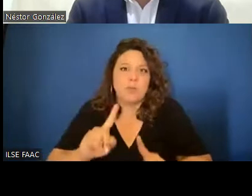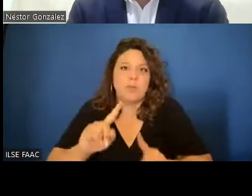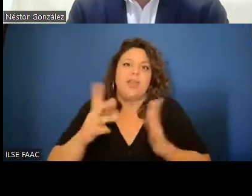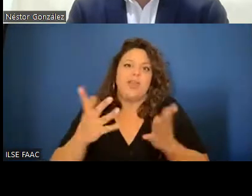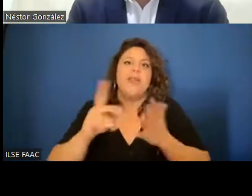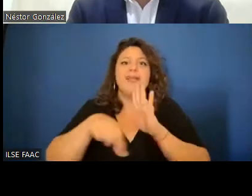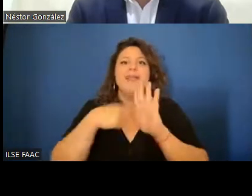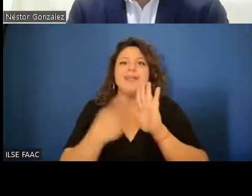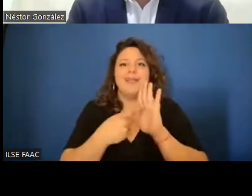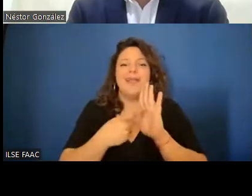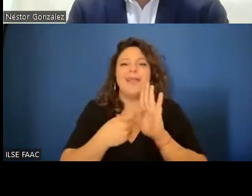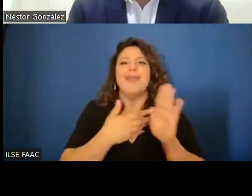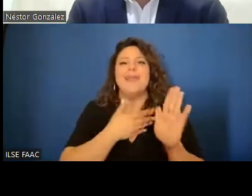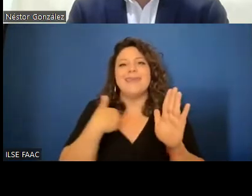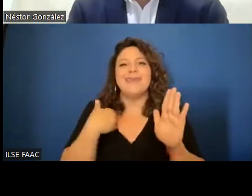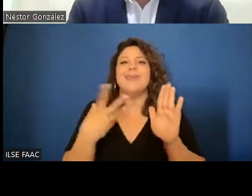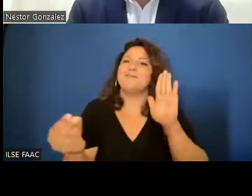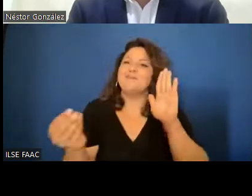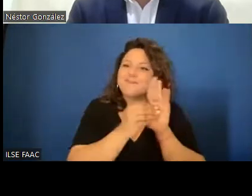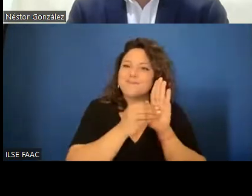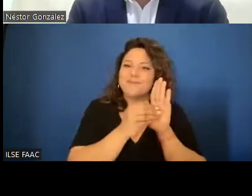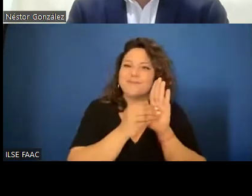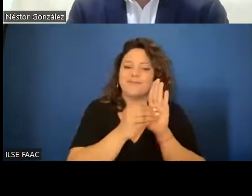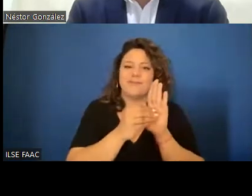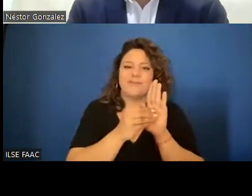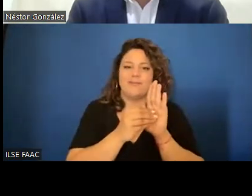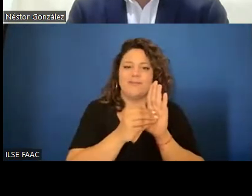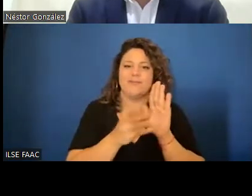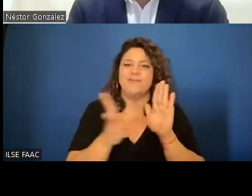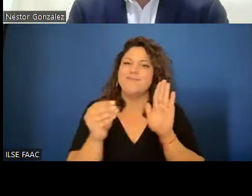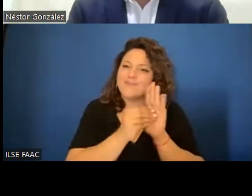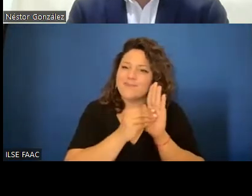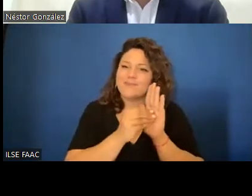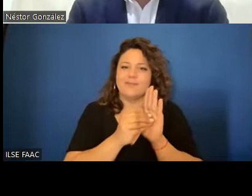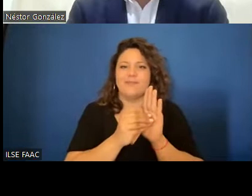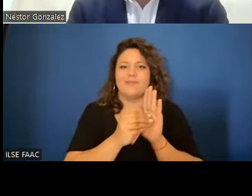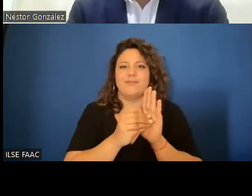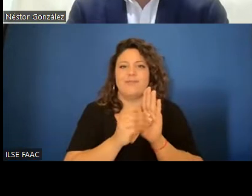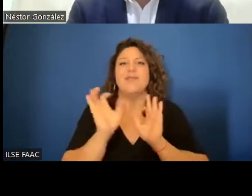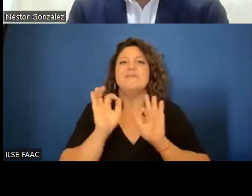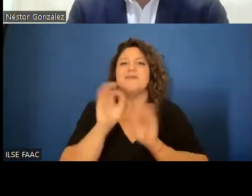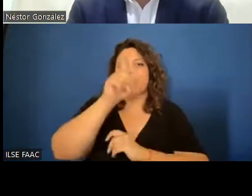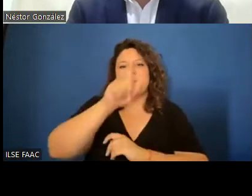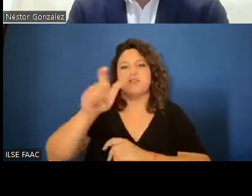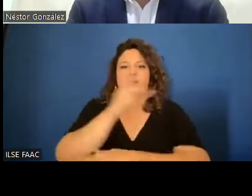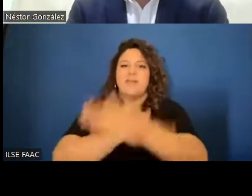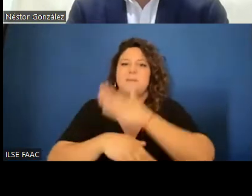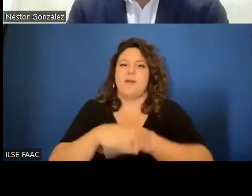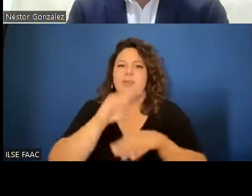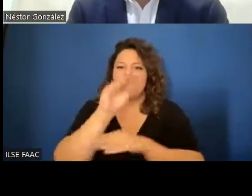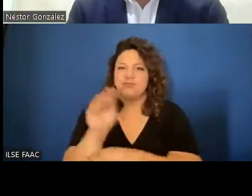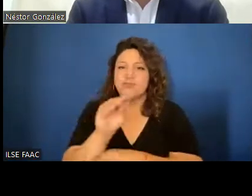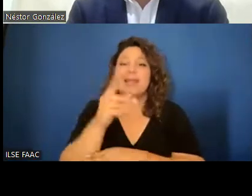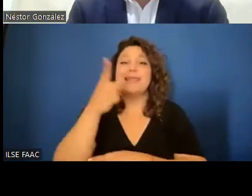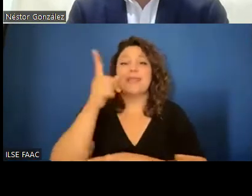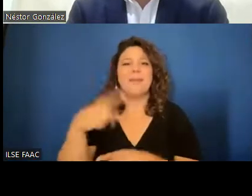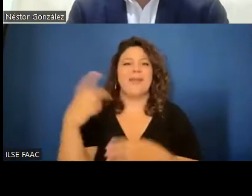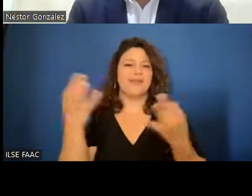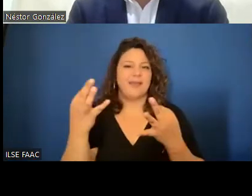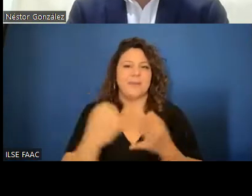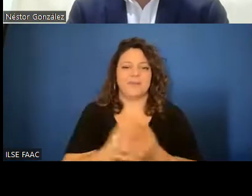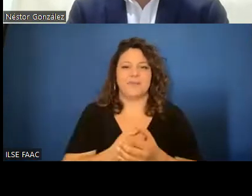Sí es importante destacar que esta situación o esta inversión de la carga de la prueba no se va a dar en todos los procesos, ¿vale? Esto no se va